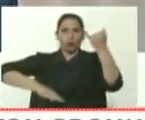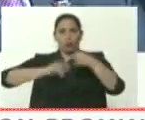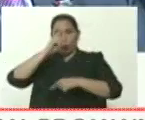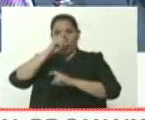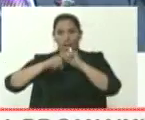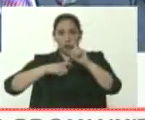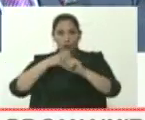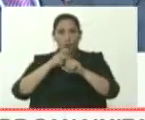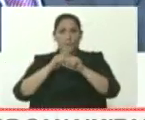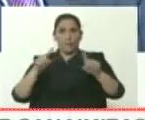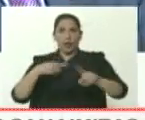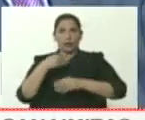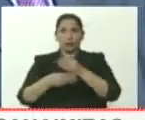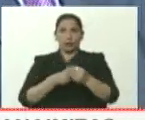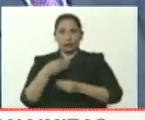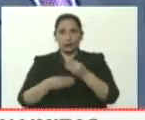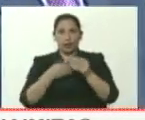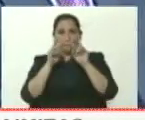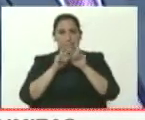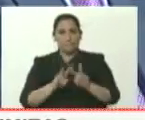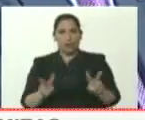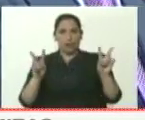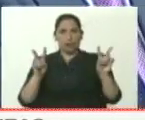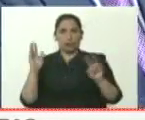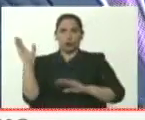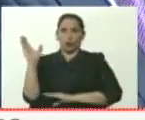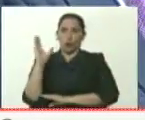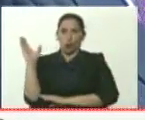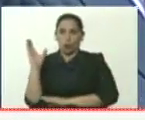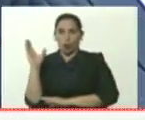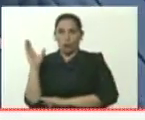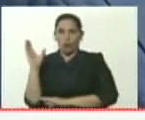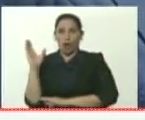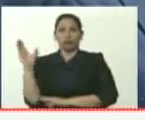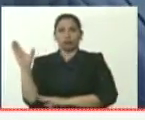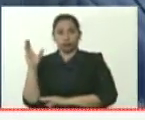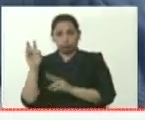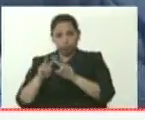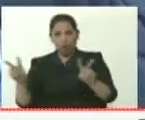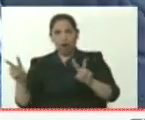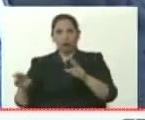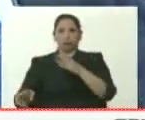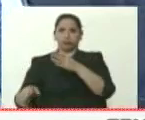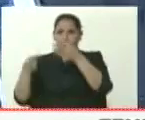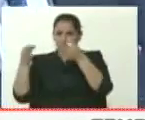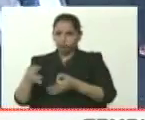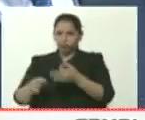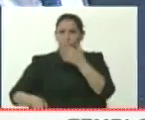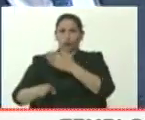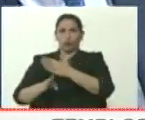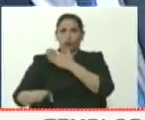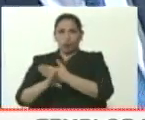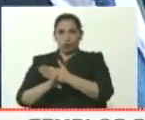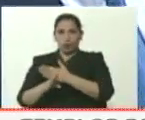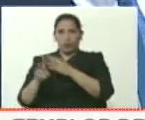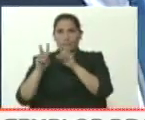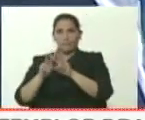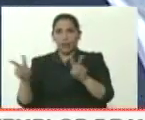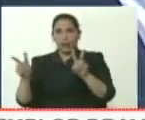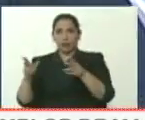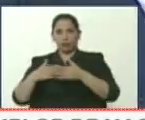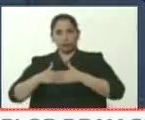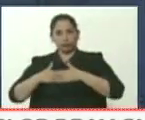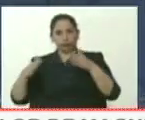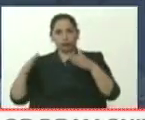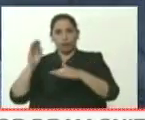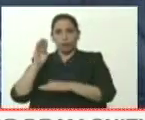para procurar la paz en Colombia, una paz certera, una paz duradera, una paz que le garantice